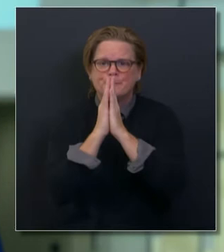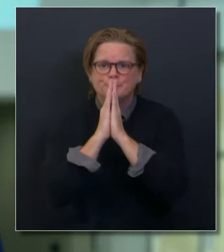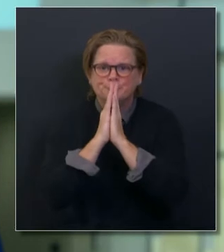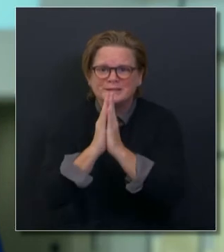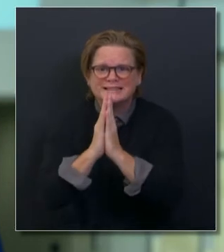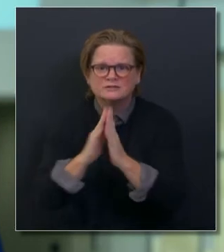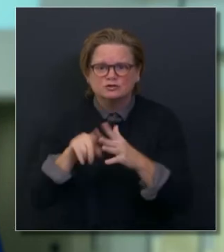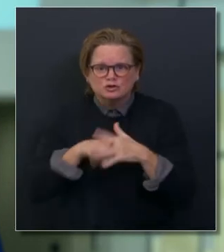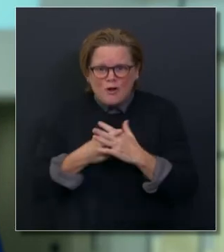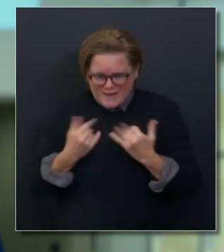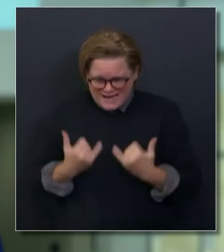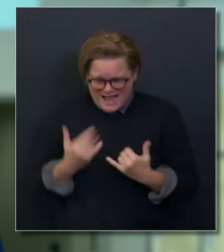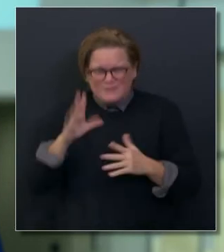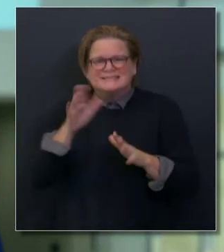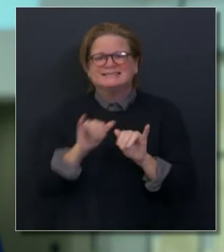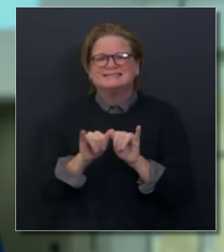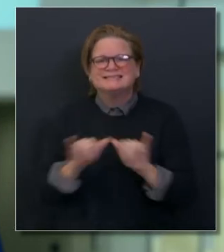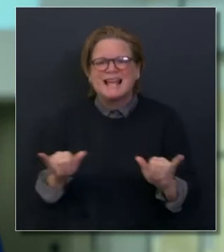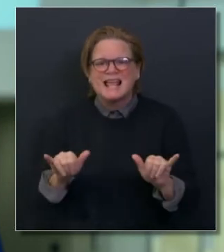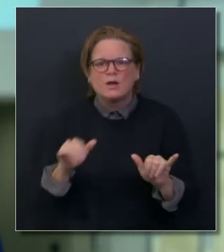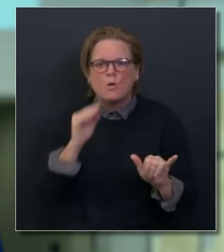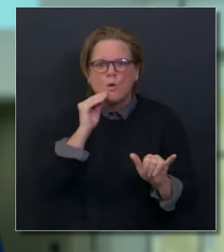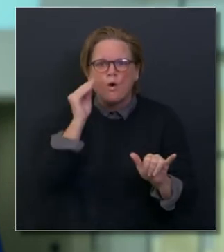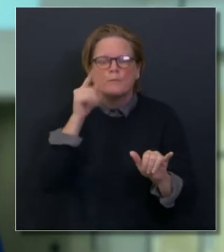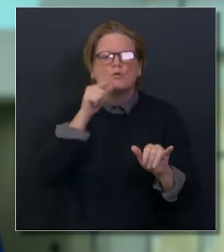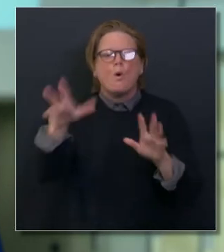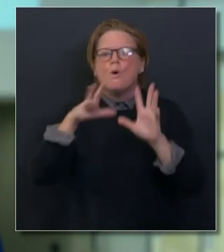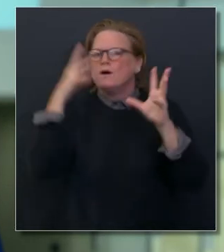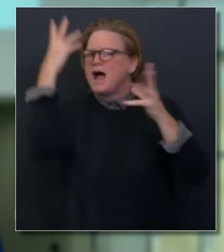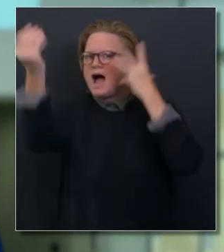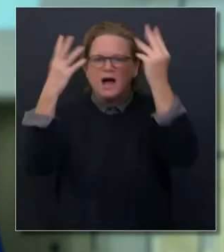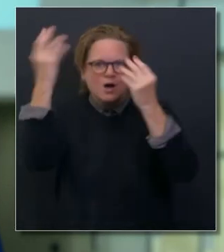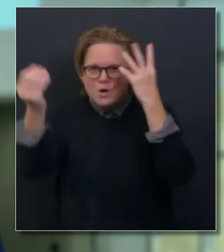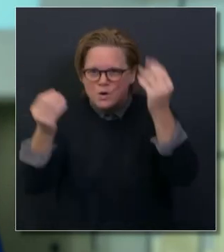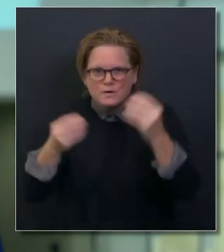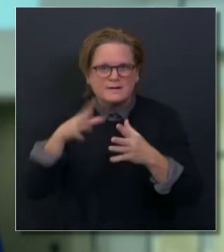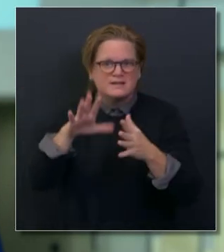decisión y quedarnos en casa lo más posible, usar la